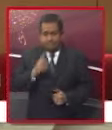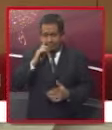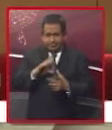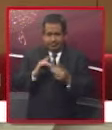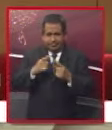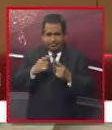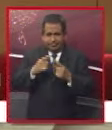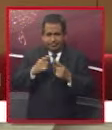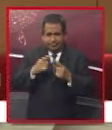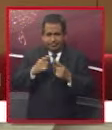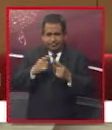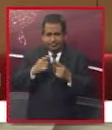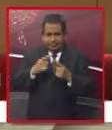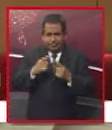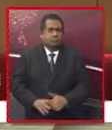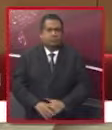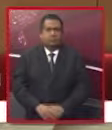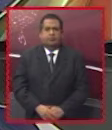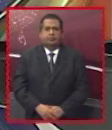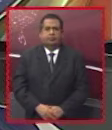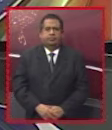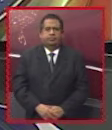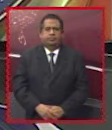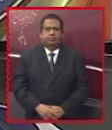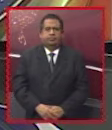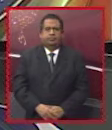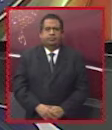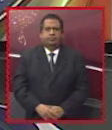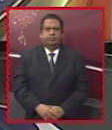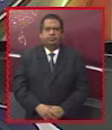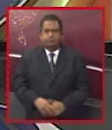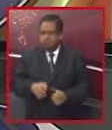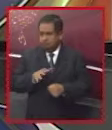este documento? Síganselo echando al ejército.